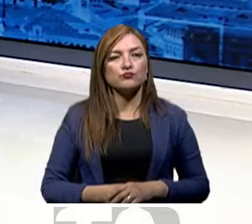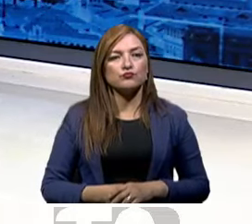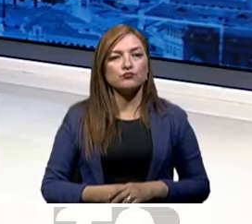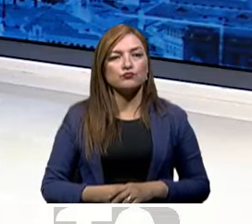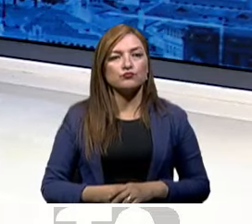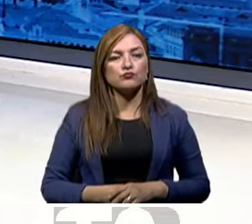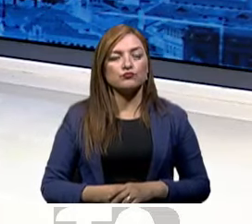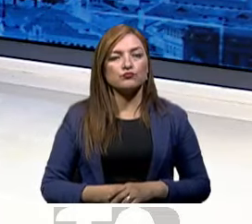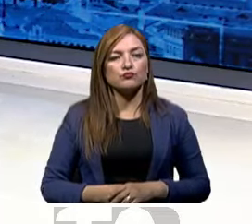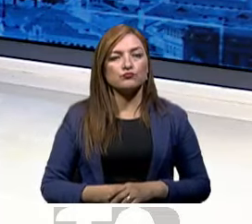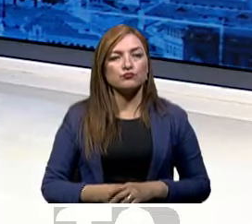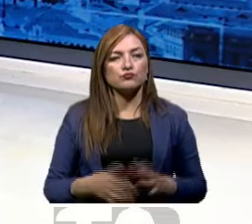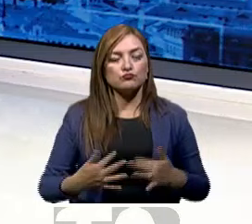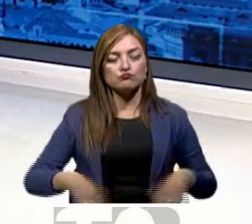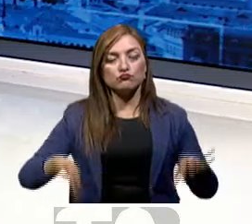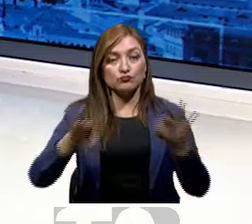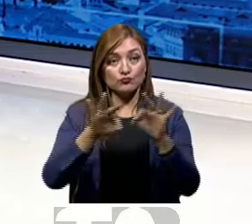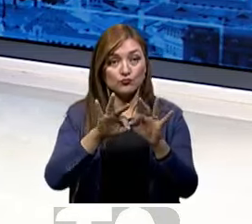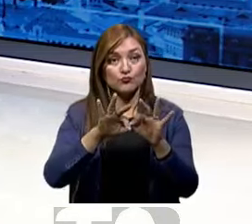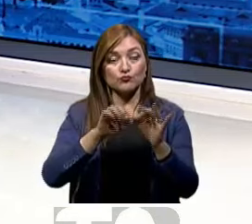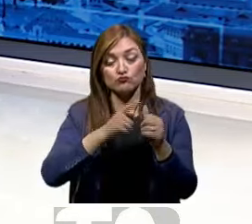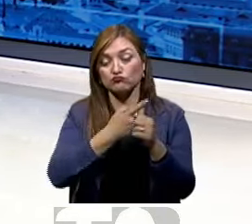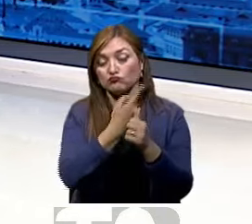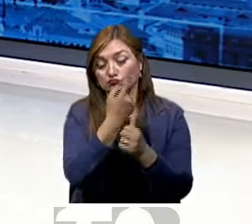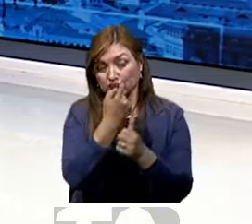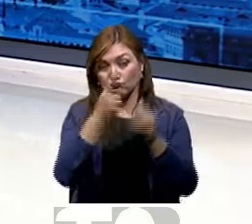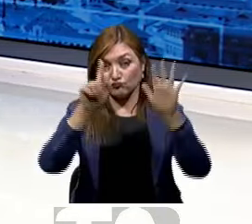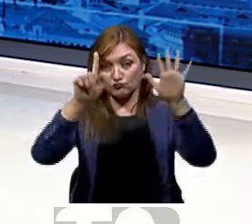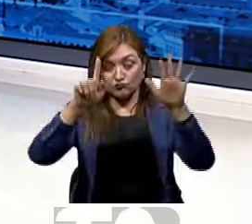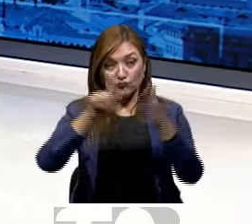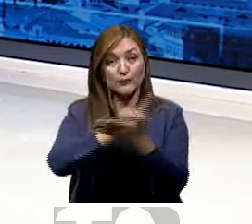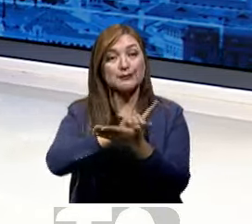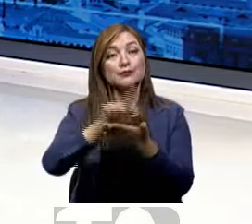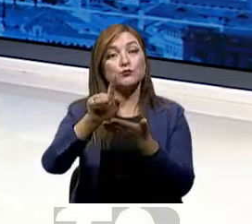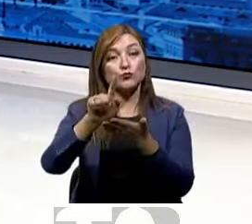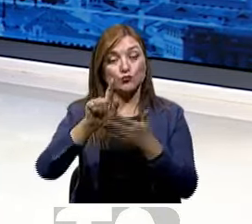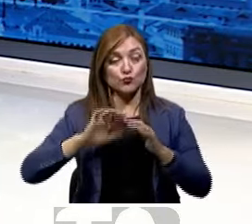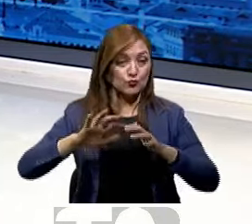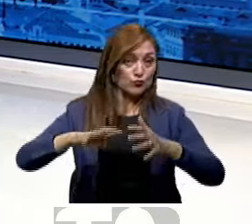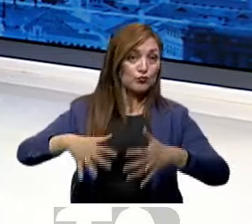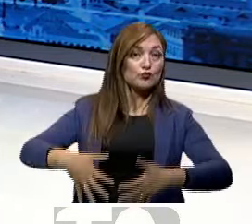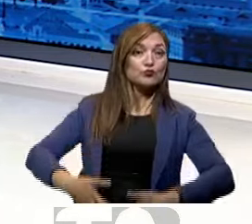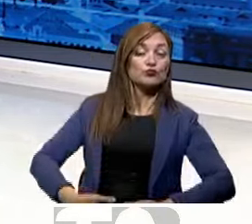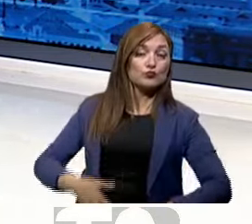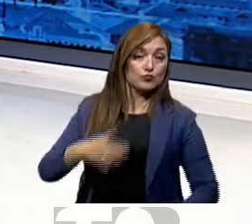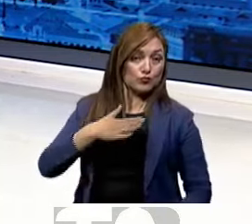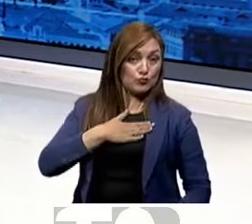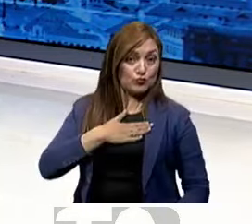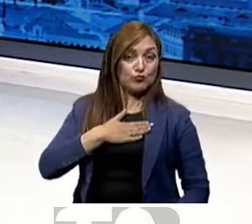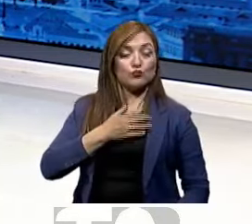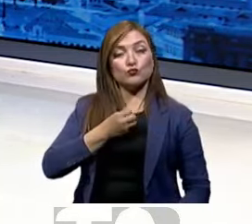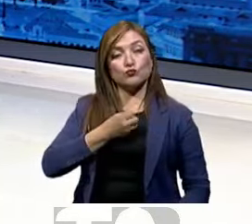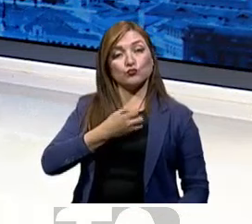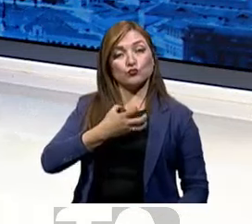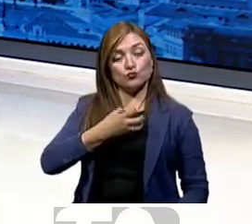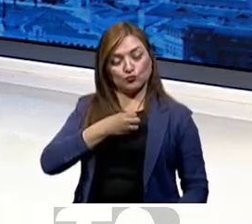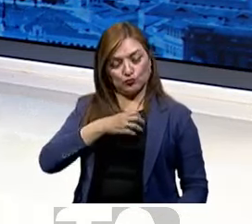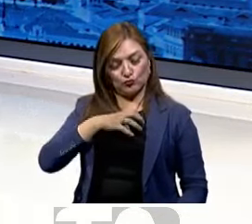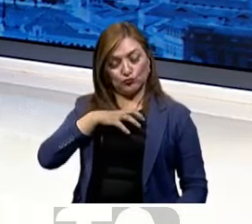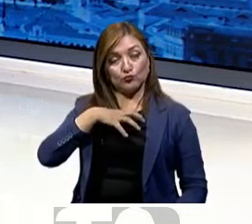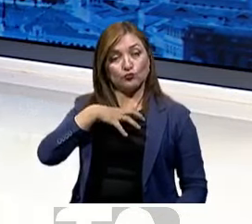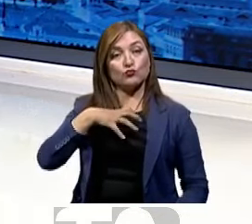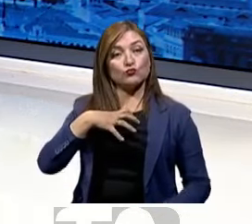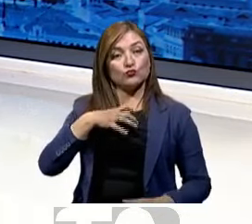Es importante entender además que durante las primeras 6 semanas del embarazo, el corazón del bebé comienza a formarse y